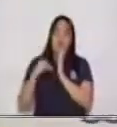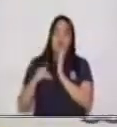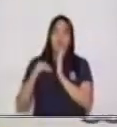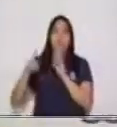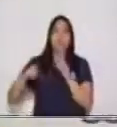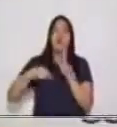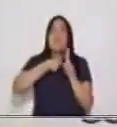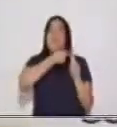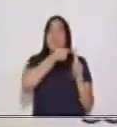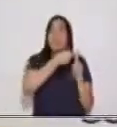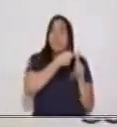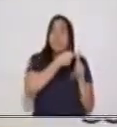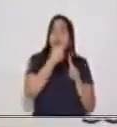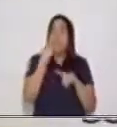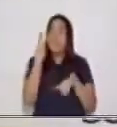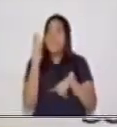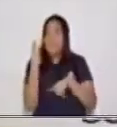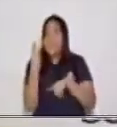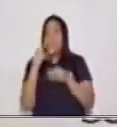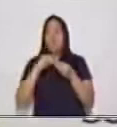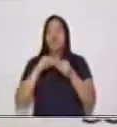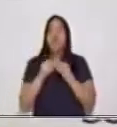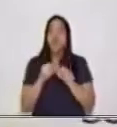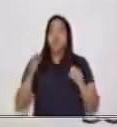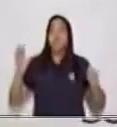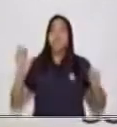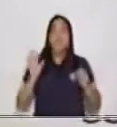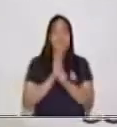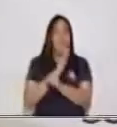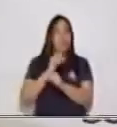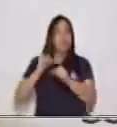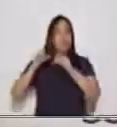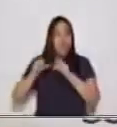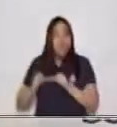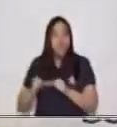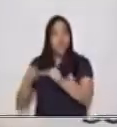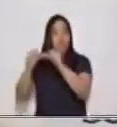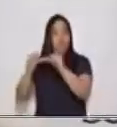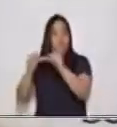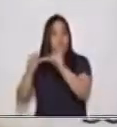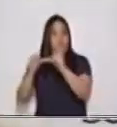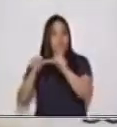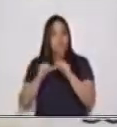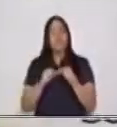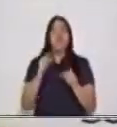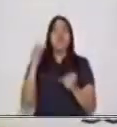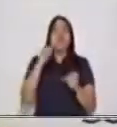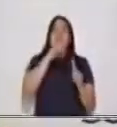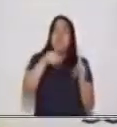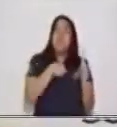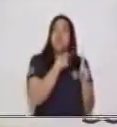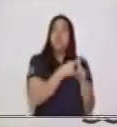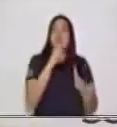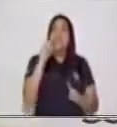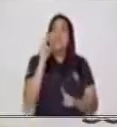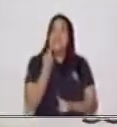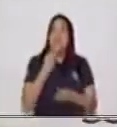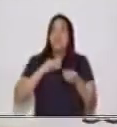números enteros consecutivos. La suma de dos números